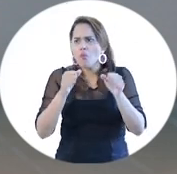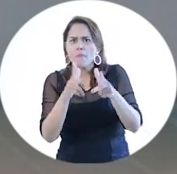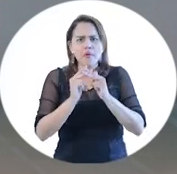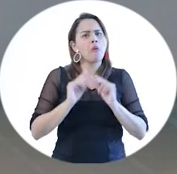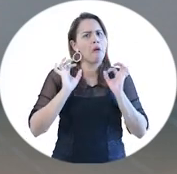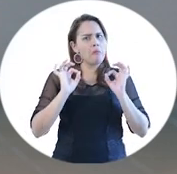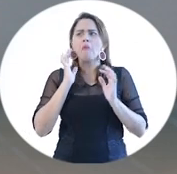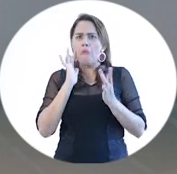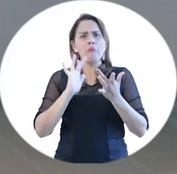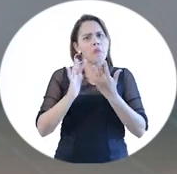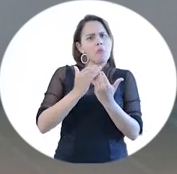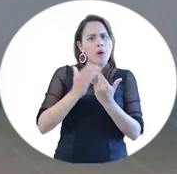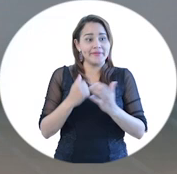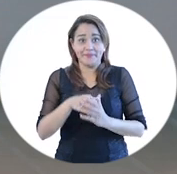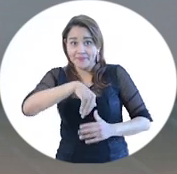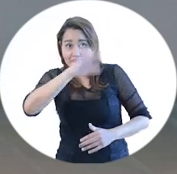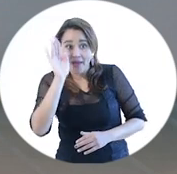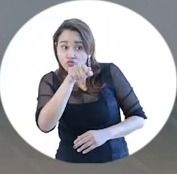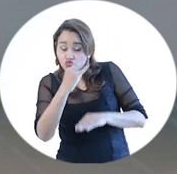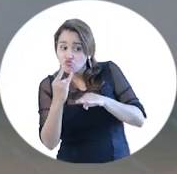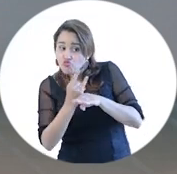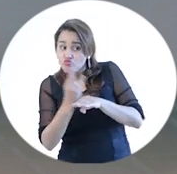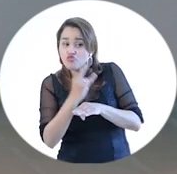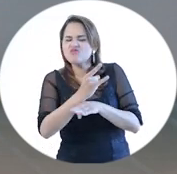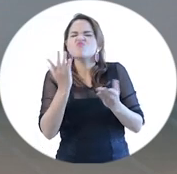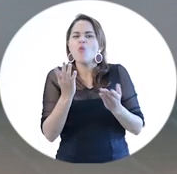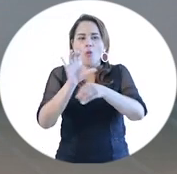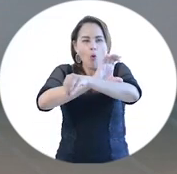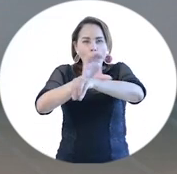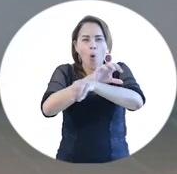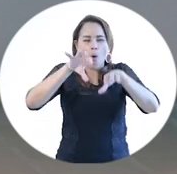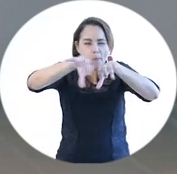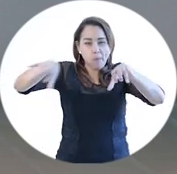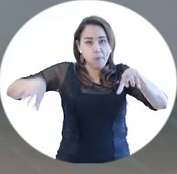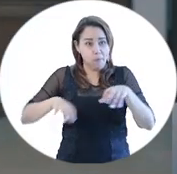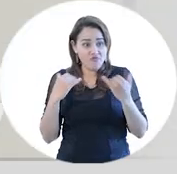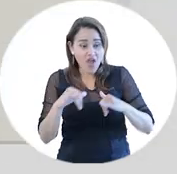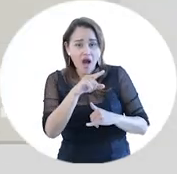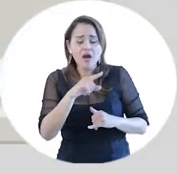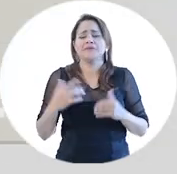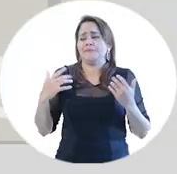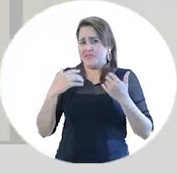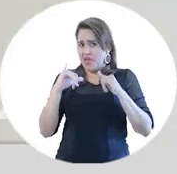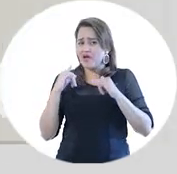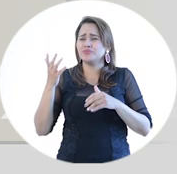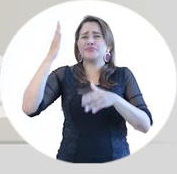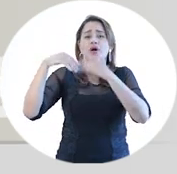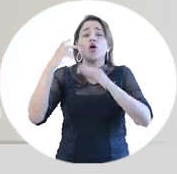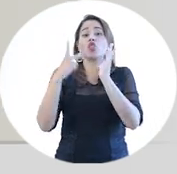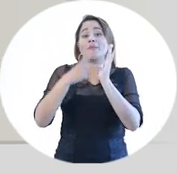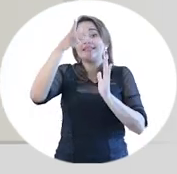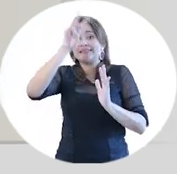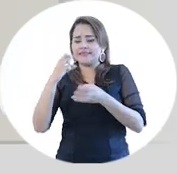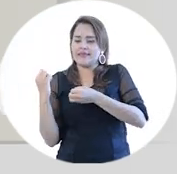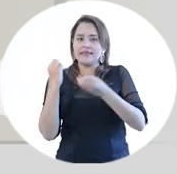súper fácil. Qué bueno que ya las conozcas. Andrea, ¿has usado la sala de cómputo de la biblioteca? Desde el 2017 se han